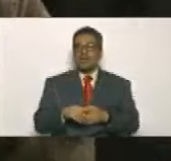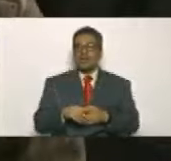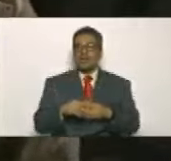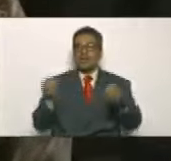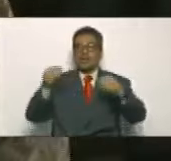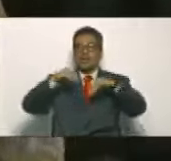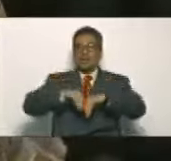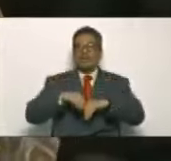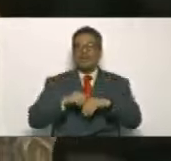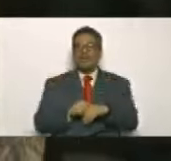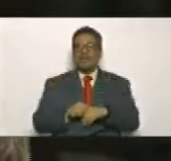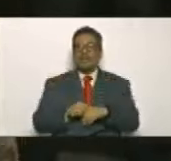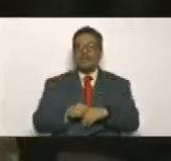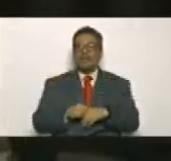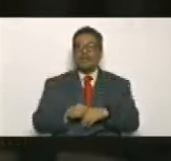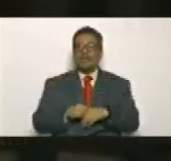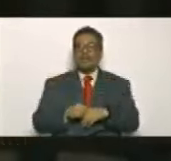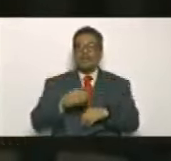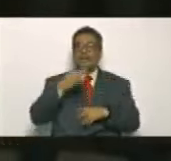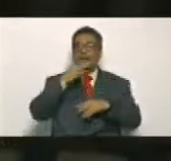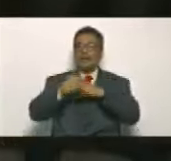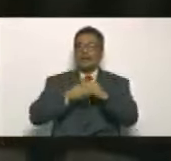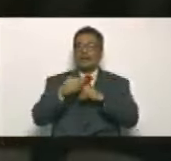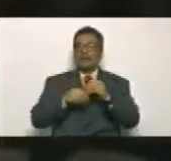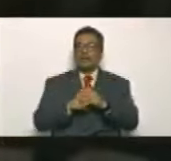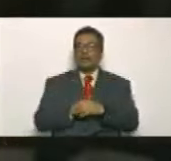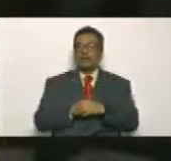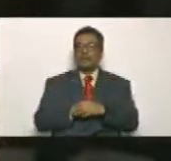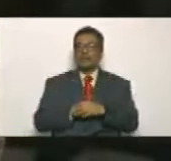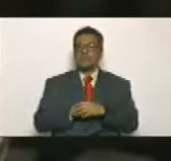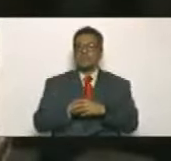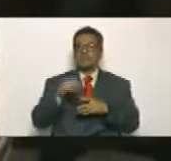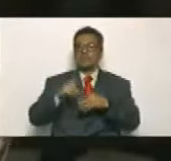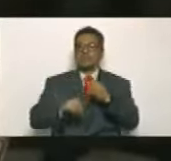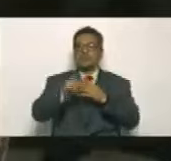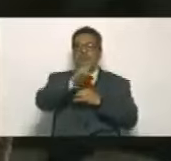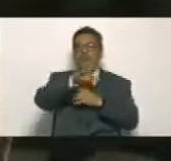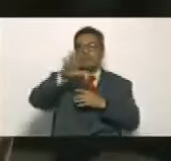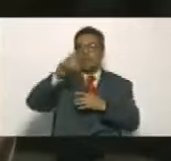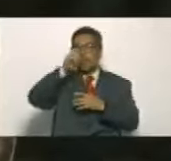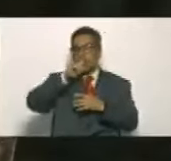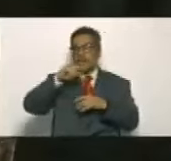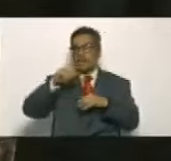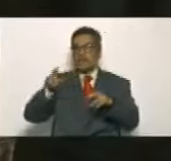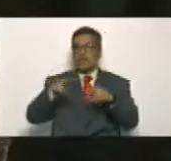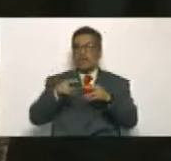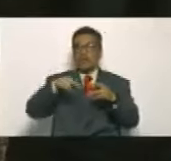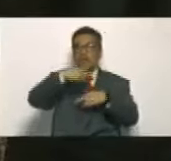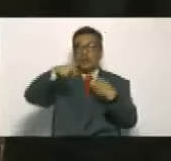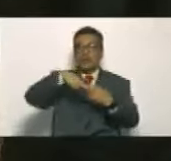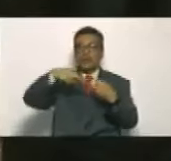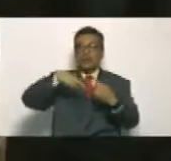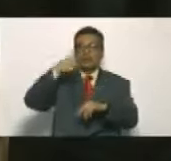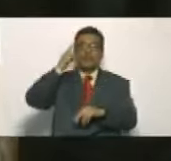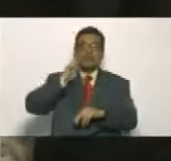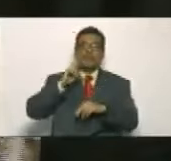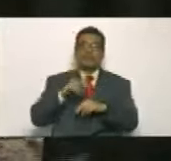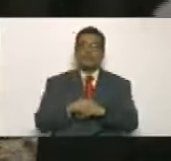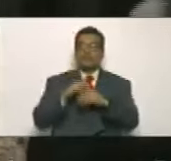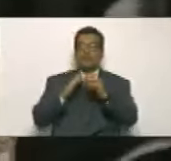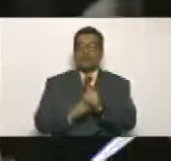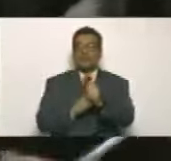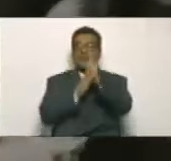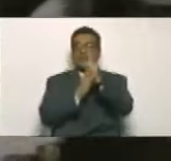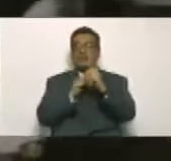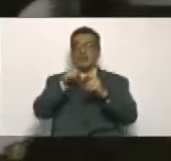considerando este acuerdo, ¿verdad?, con motivo de cumplirse el 25 aniversario de la Revolución Bolivariana,